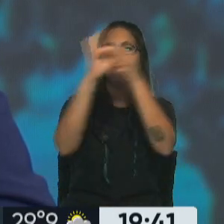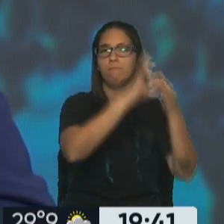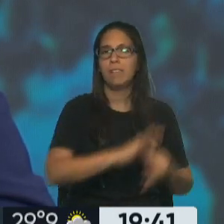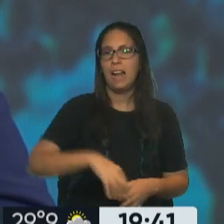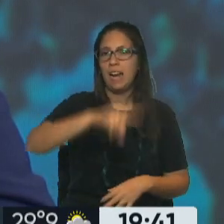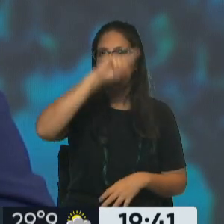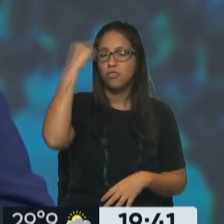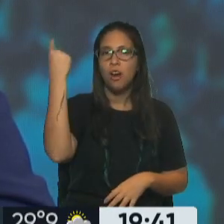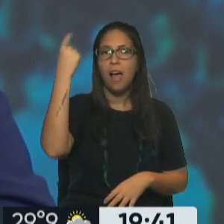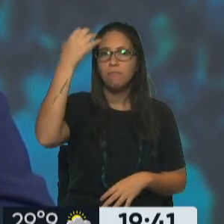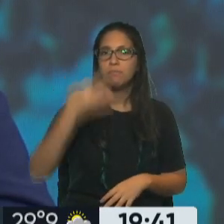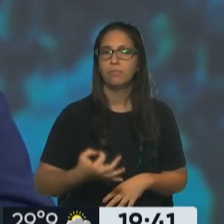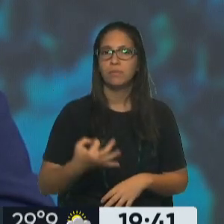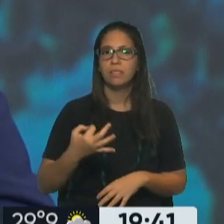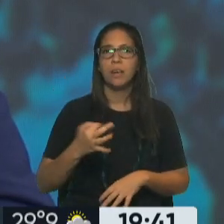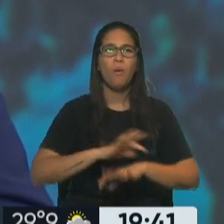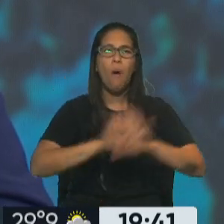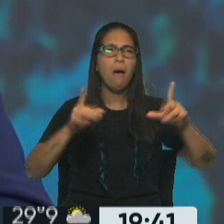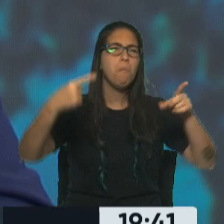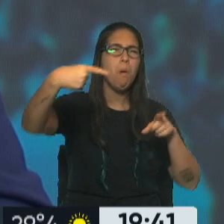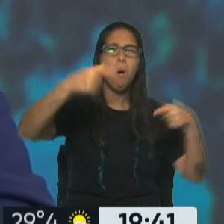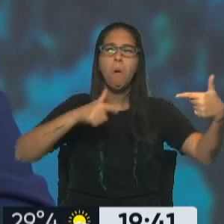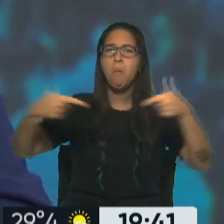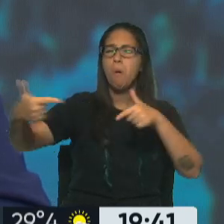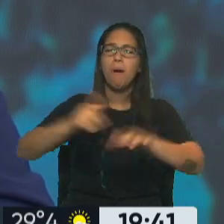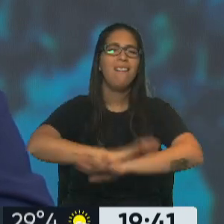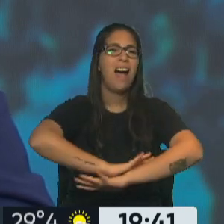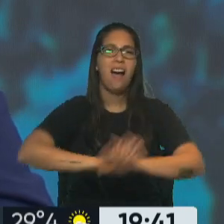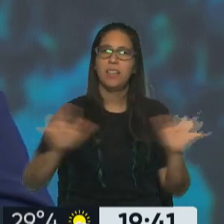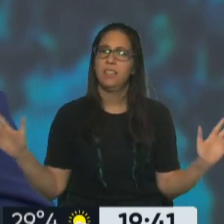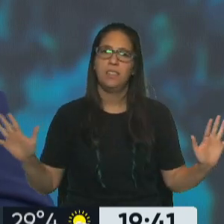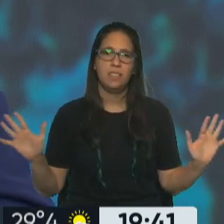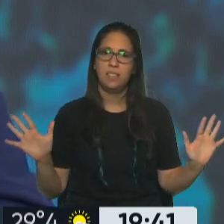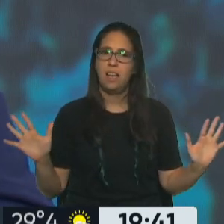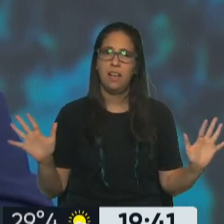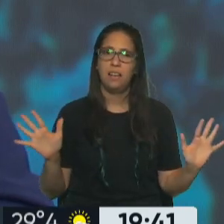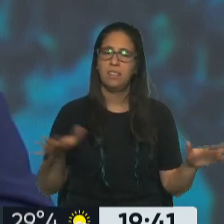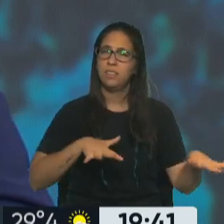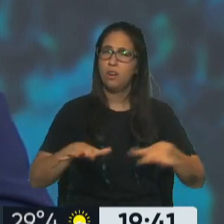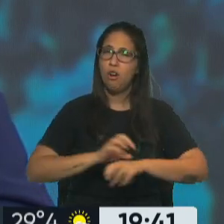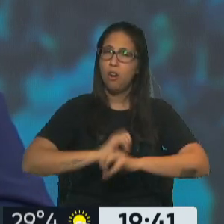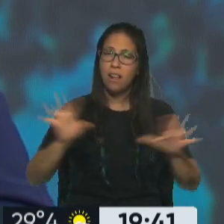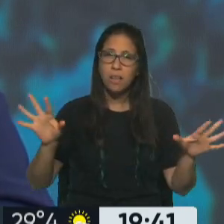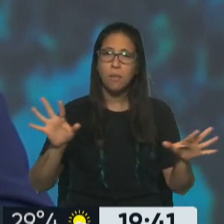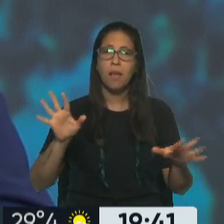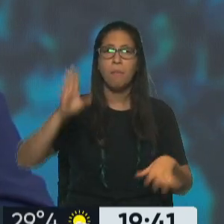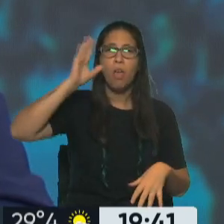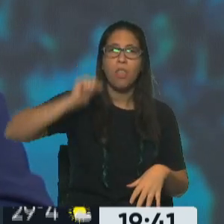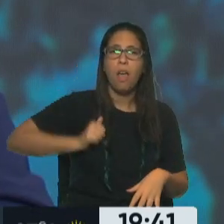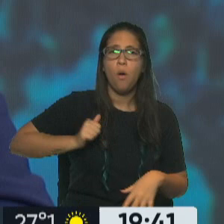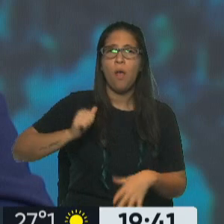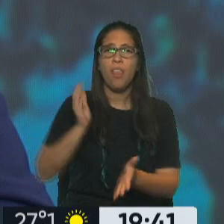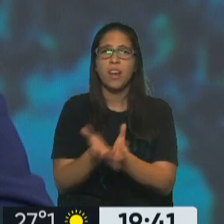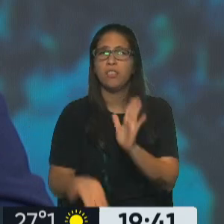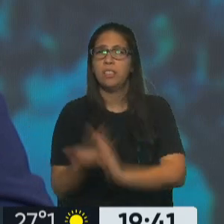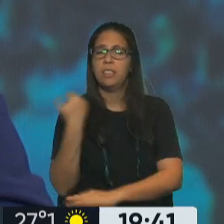y terminar con con esos enfrentamientos y y que no caigamos en en cosas horrorosas como el negacionismo la quita de derechos y todo